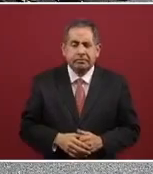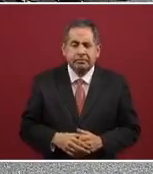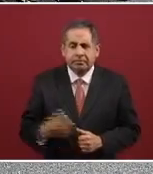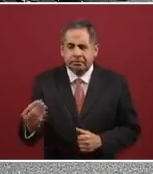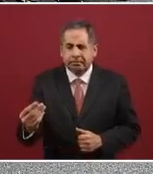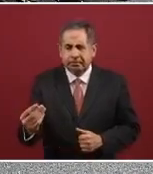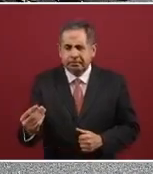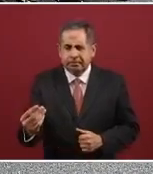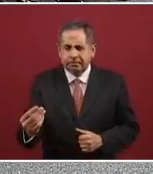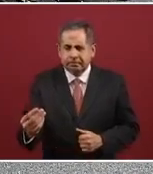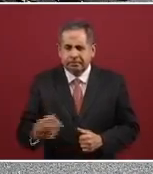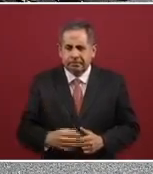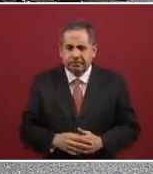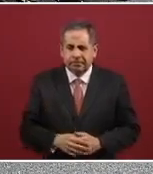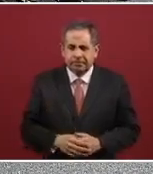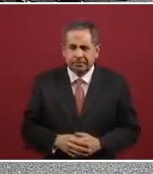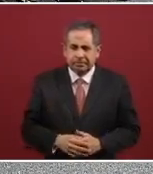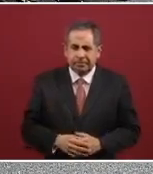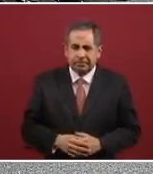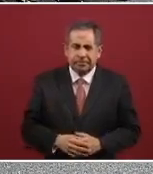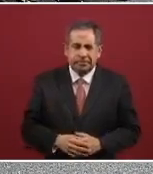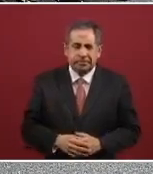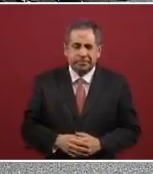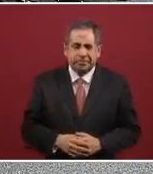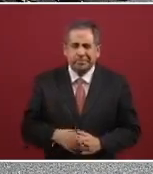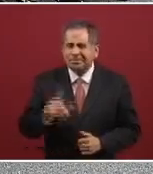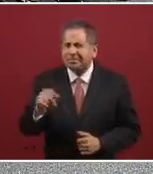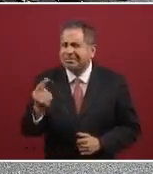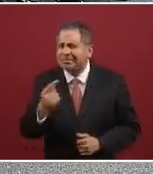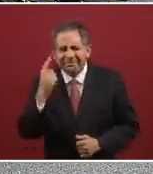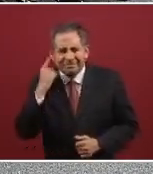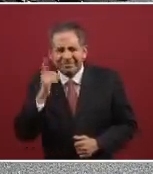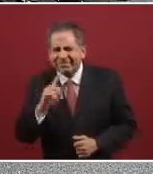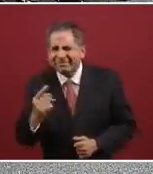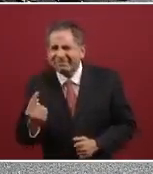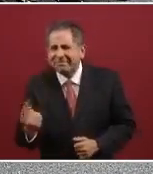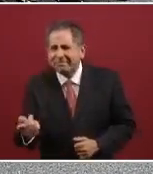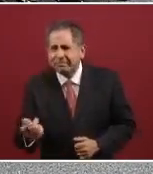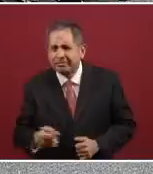¿Es algo como lo que aplica la jefa de gobierno? ¿La qué? ¿La qué?